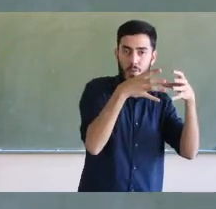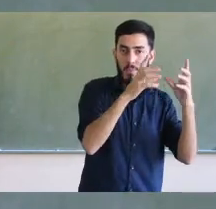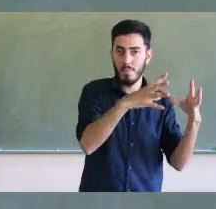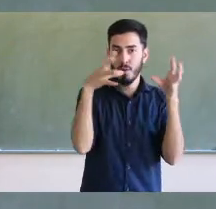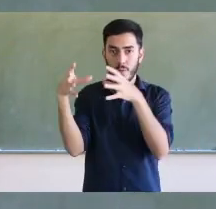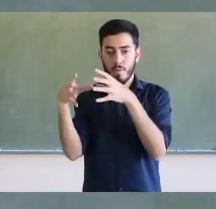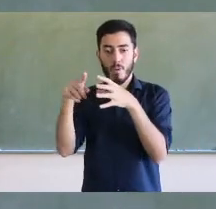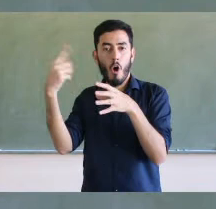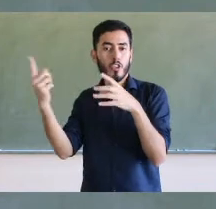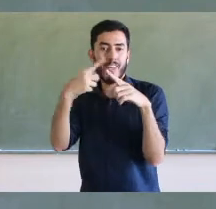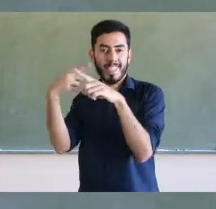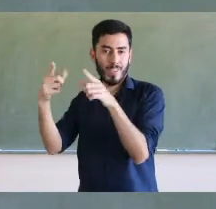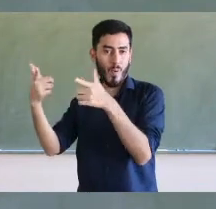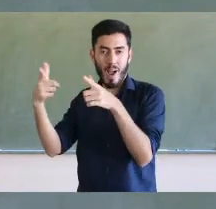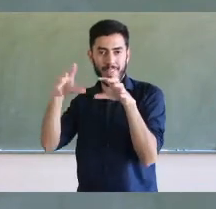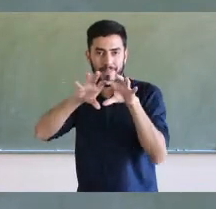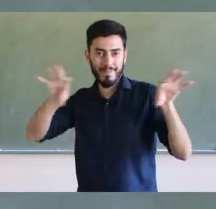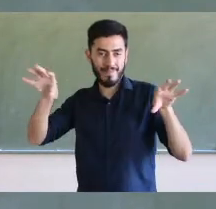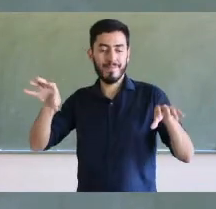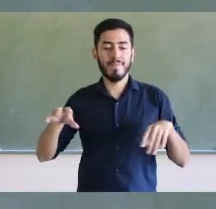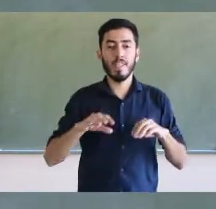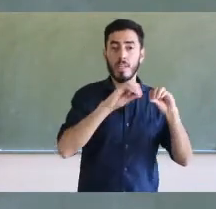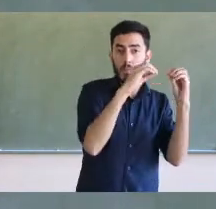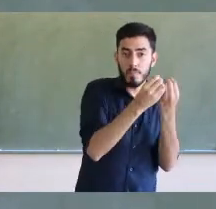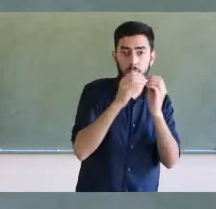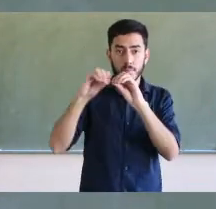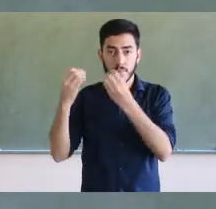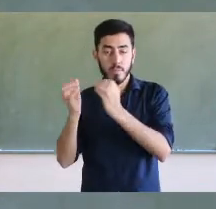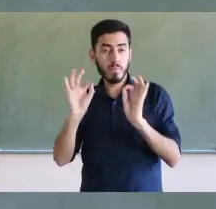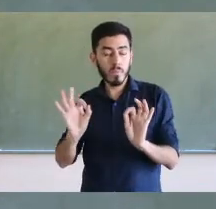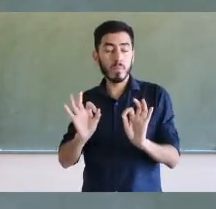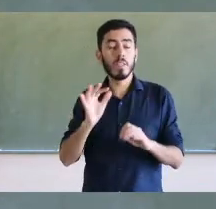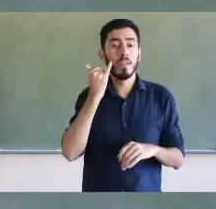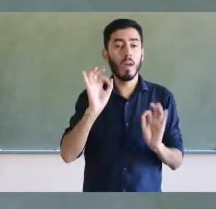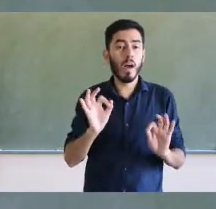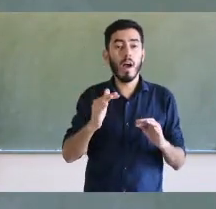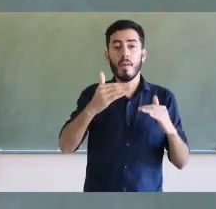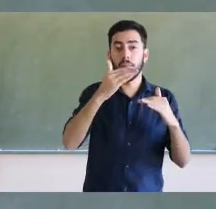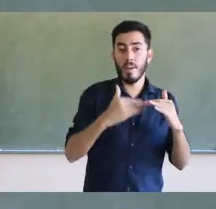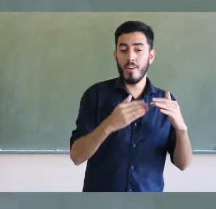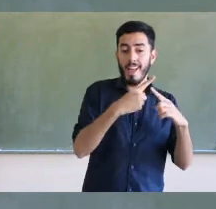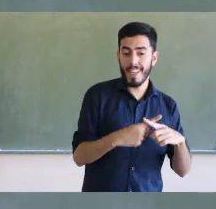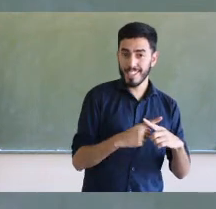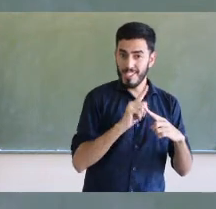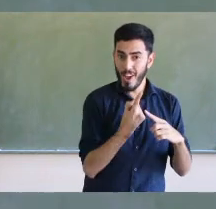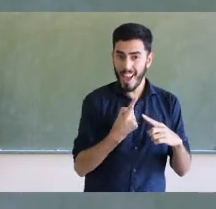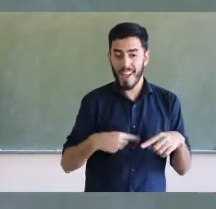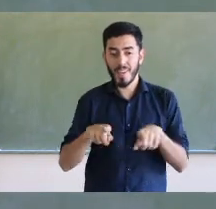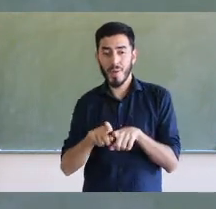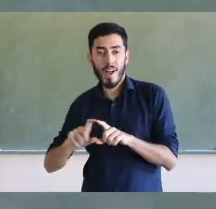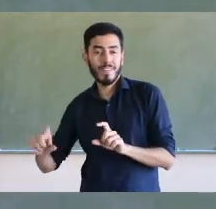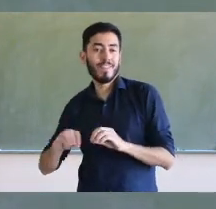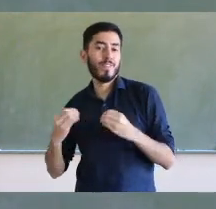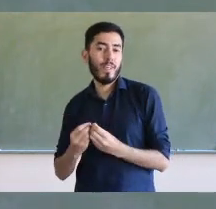caso los que no tienen x. Resolvimos y una vez que teníamos despejada la x, es cuando hallamos el valor